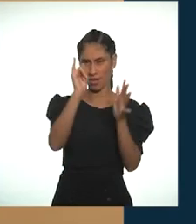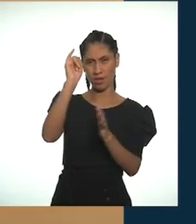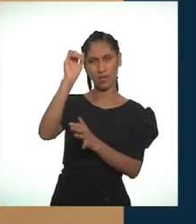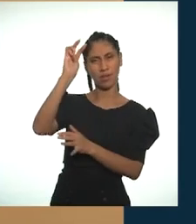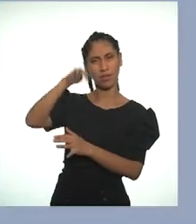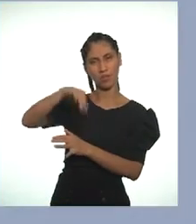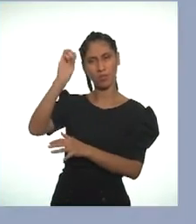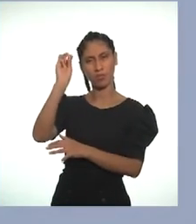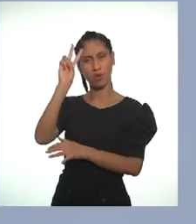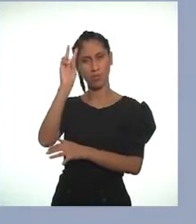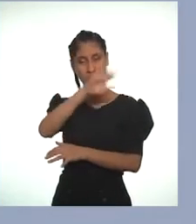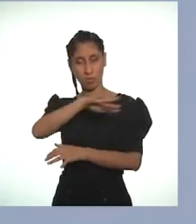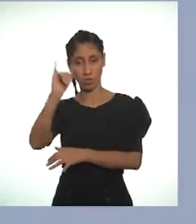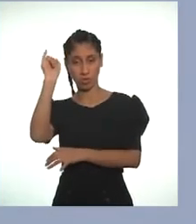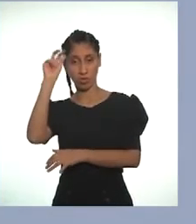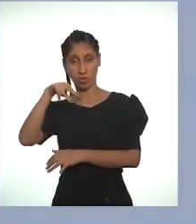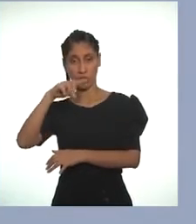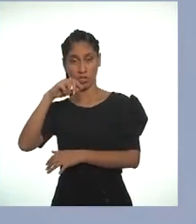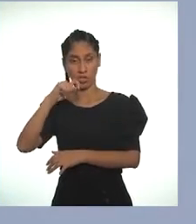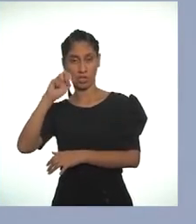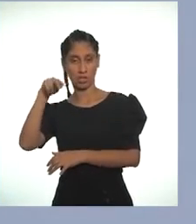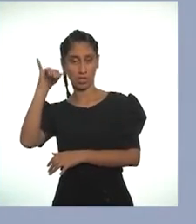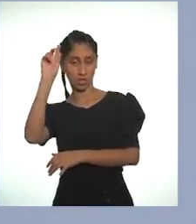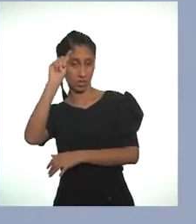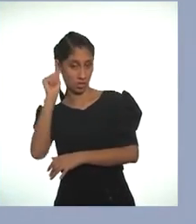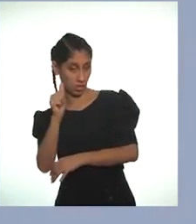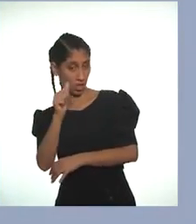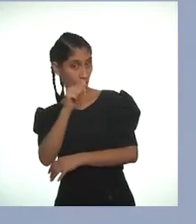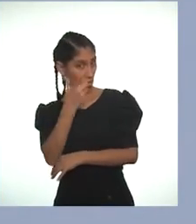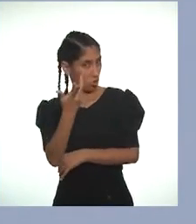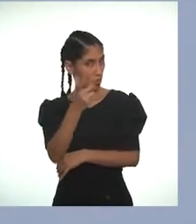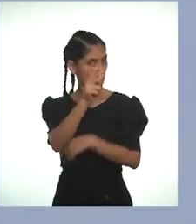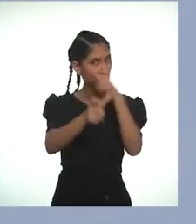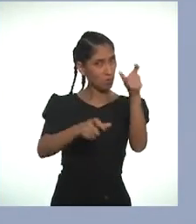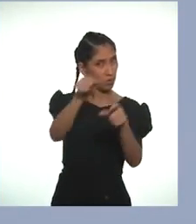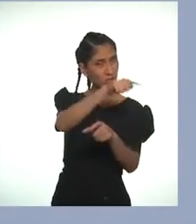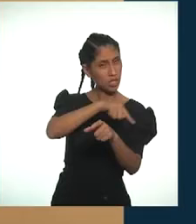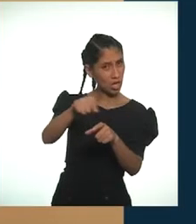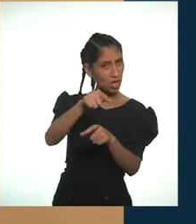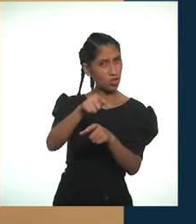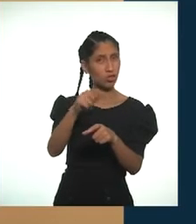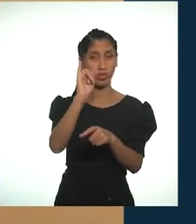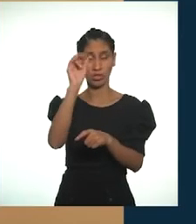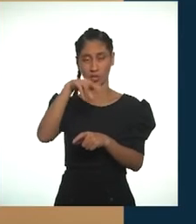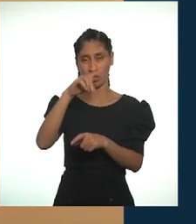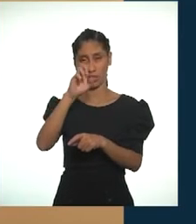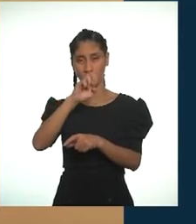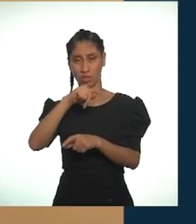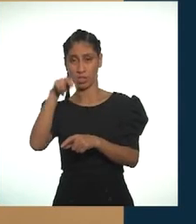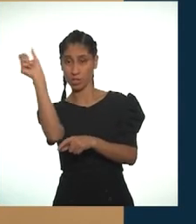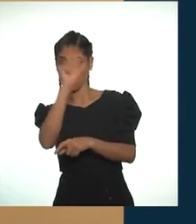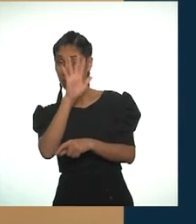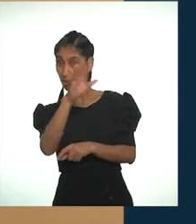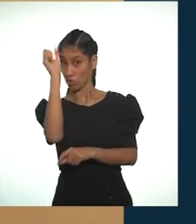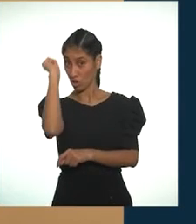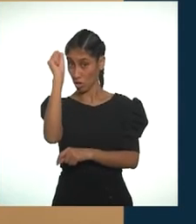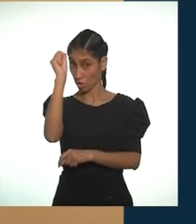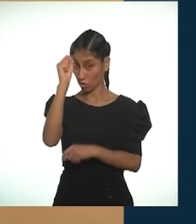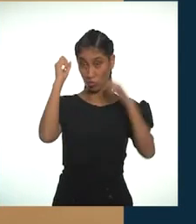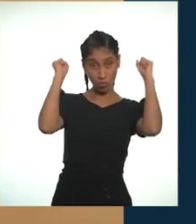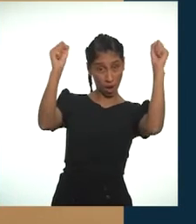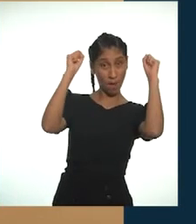indigenista. ¿Luchaban por los derechos de las poblaciones indígenas u originarias? Claro que sí.